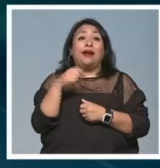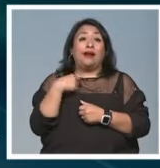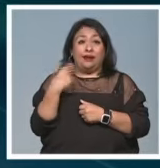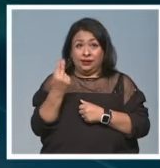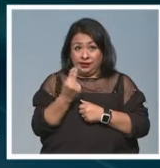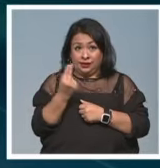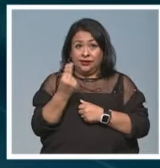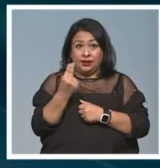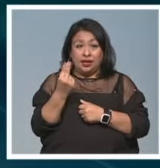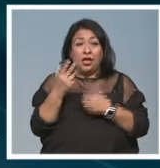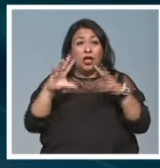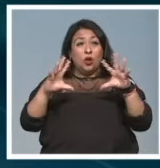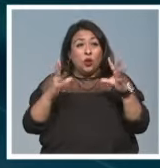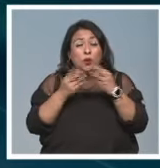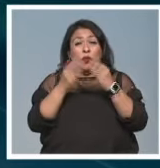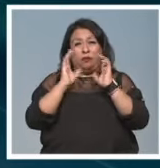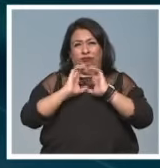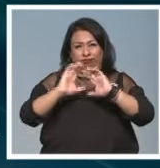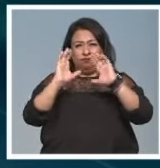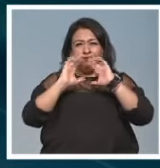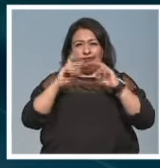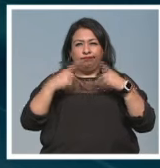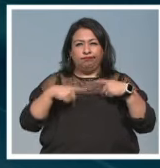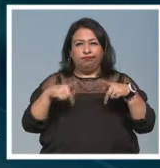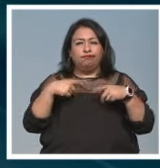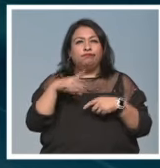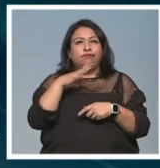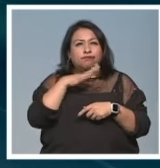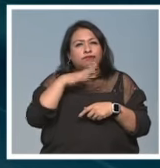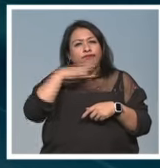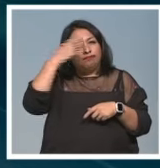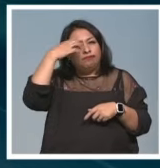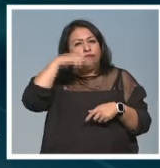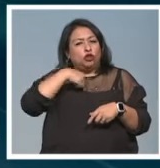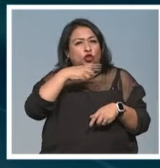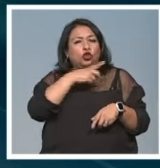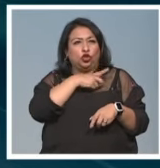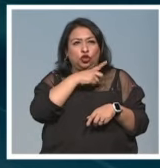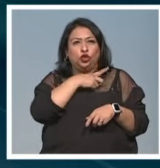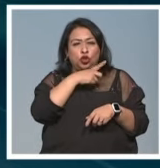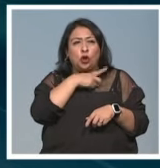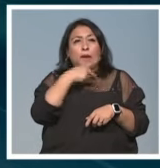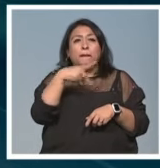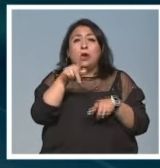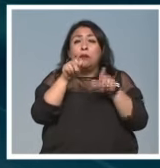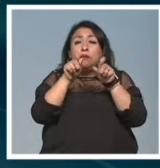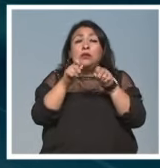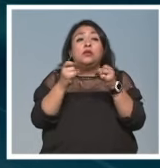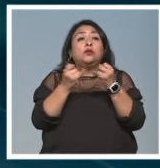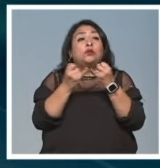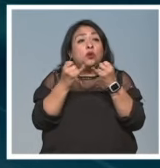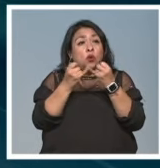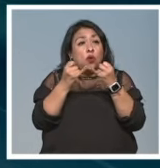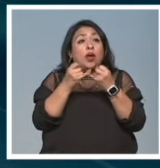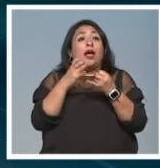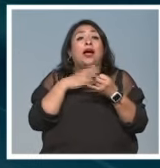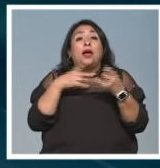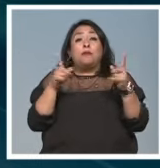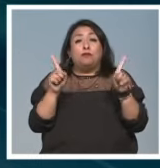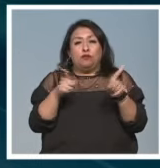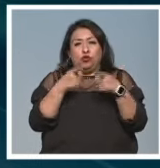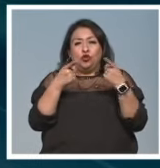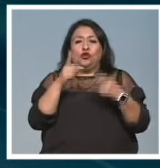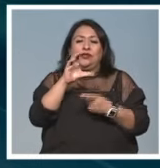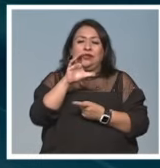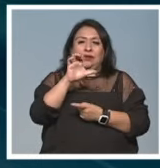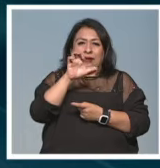necesidad de un conjunto de cantantes que tienen carreras como solistas, pero al mismo tiempo también hacen música de